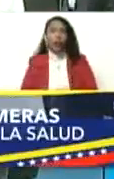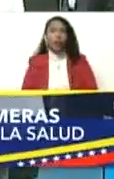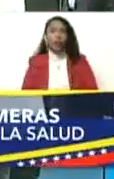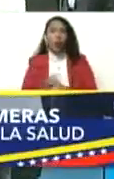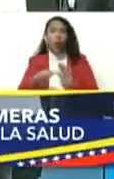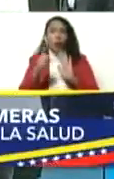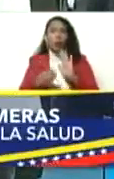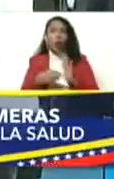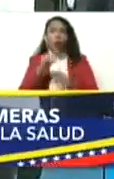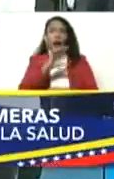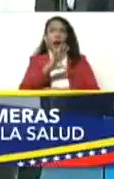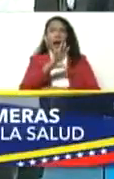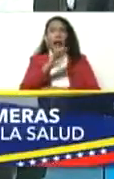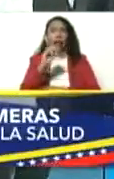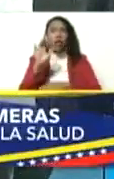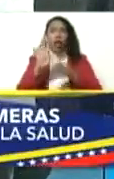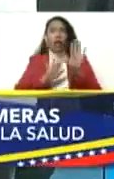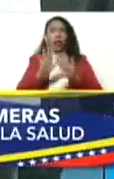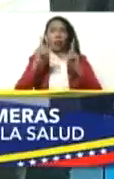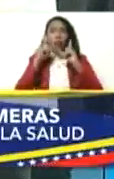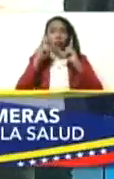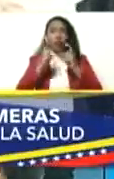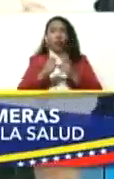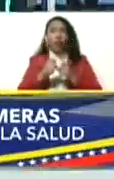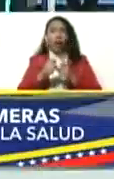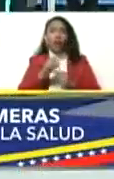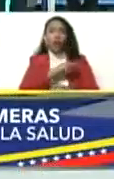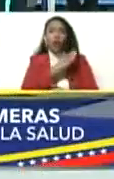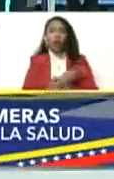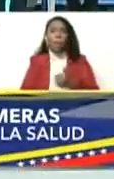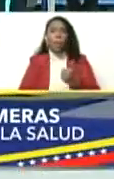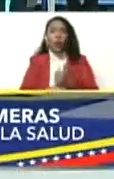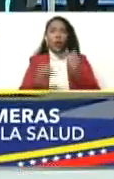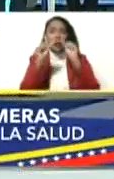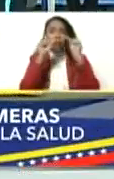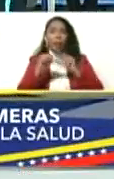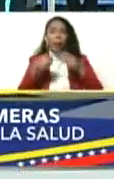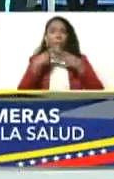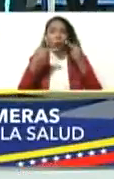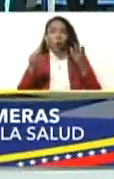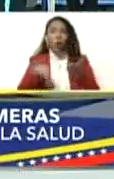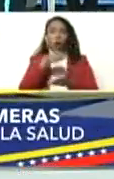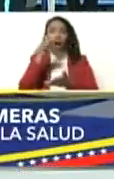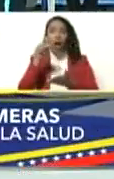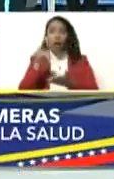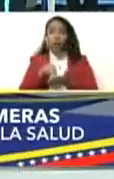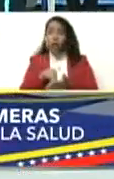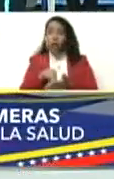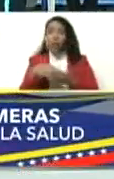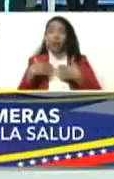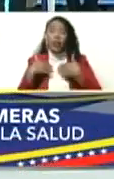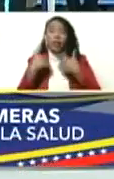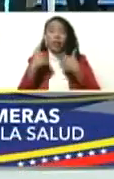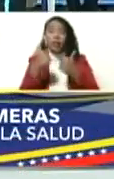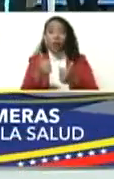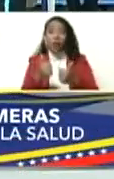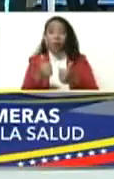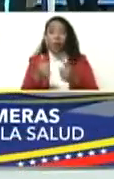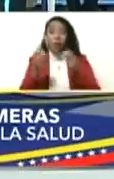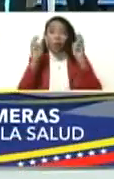de 515 nuevos profesionales que fortalecerán el Sistema Público Nacional de Salud, un